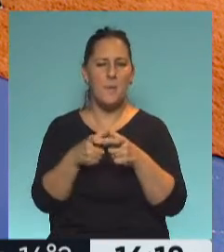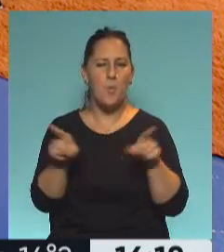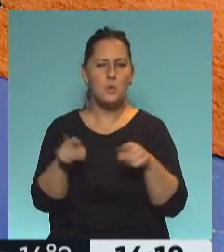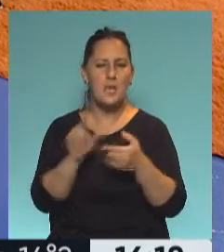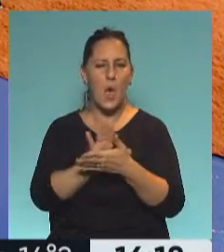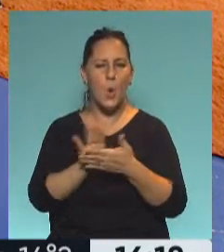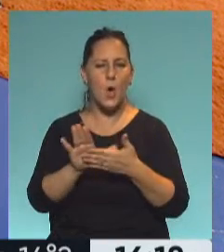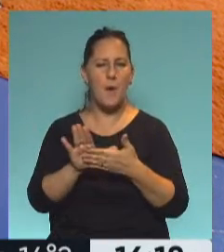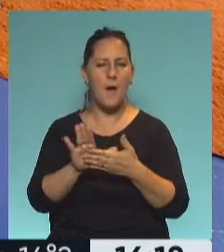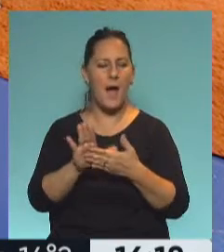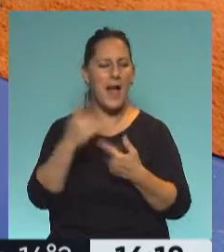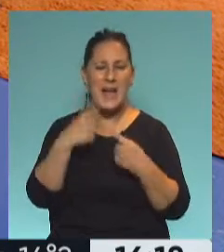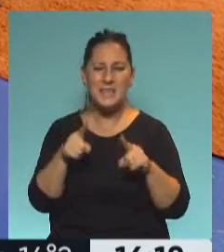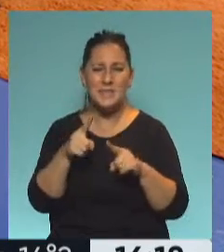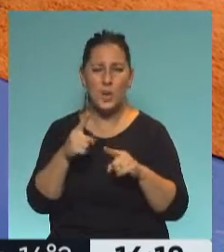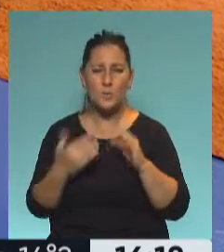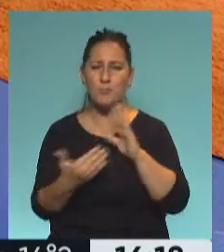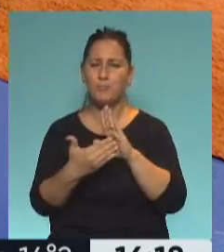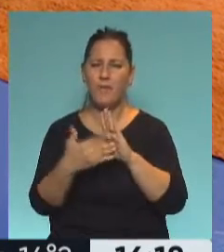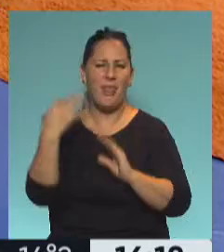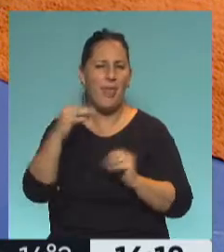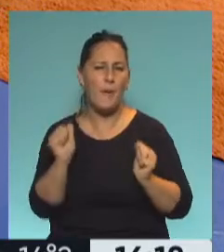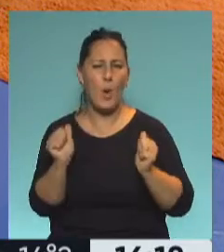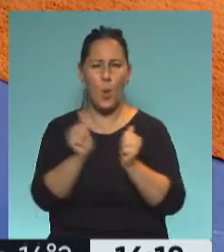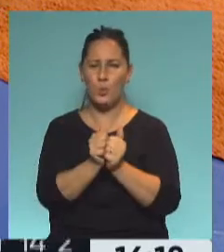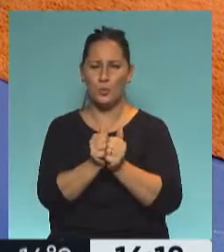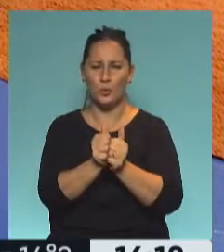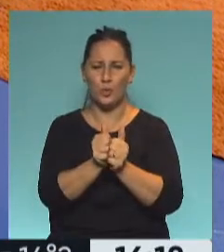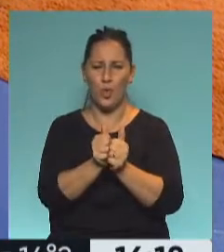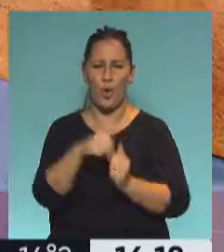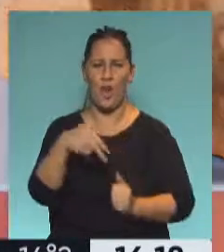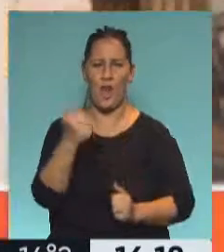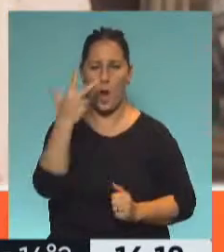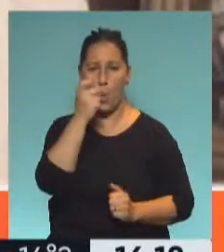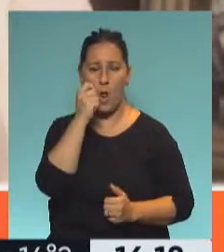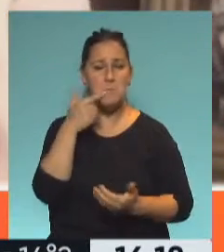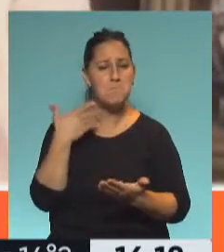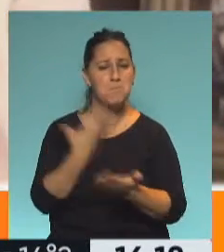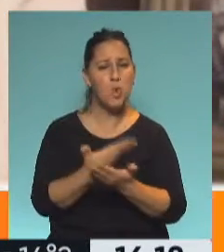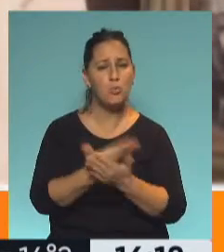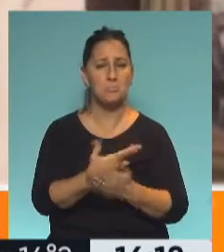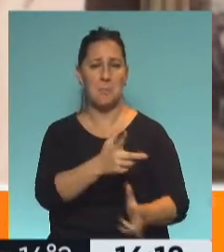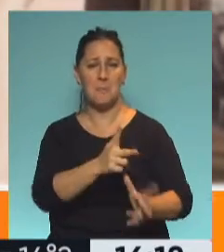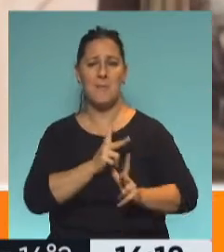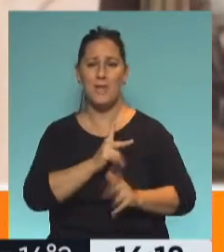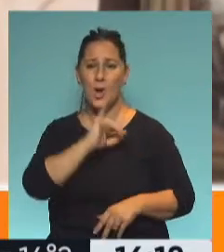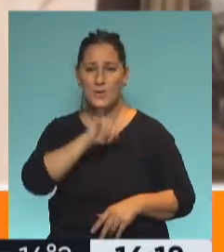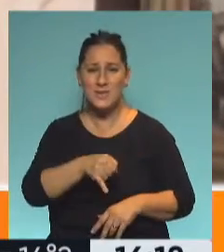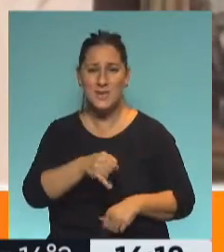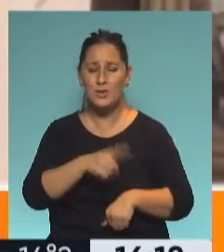ocurrió que la canción de punta tenía que ser el dueto con Nahuel, claro. Y se lo propuse y Nahuel dijo que sí, y estoy más